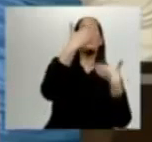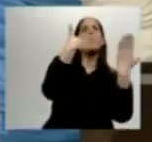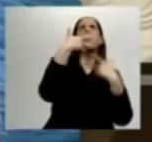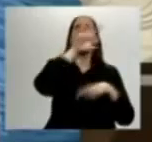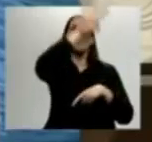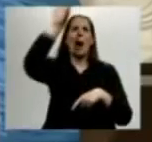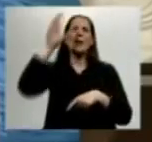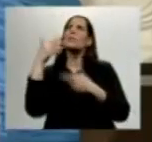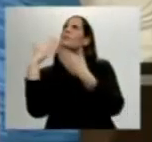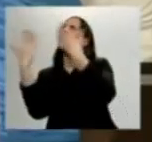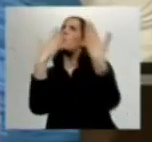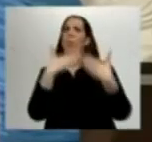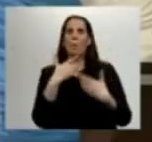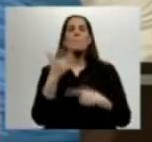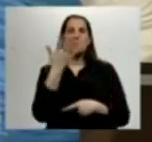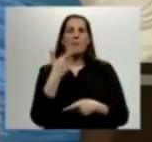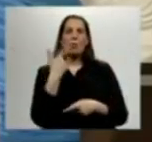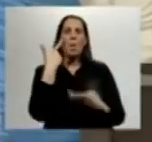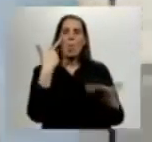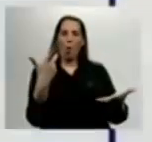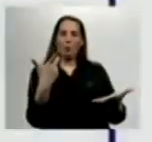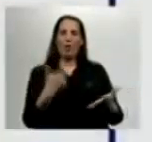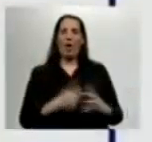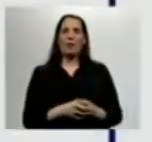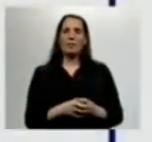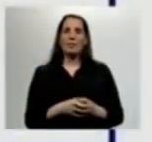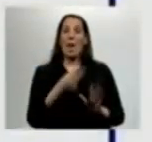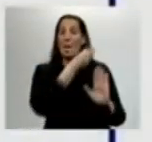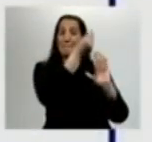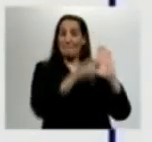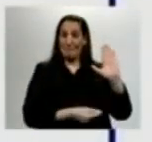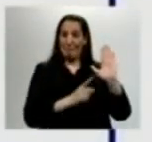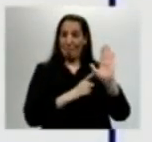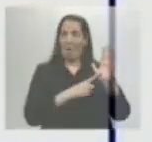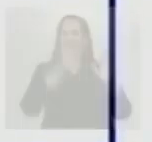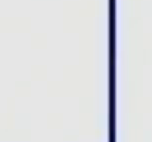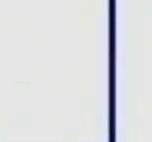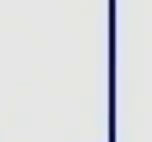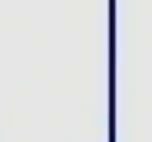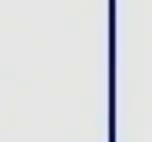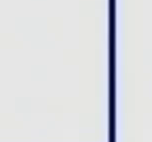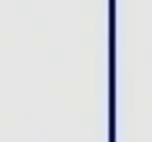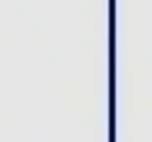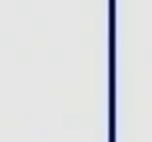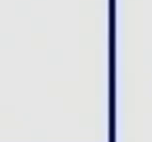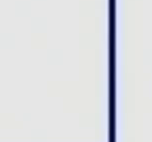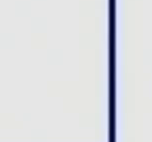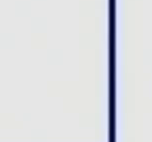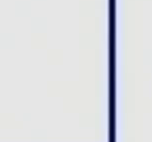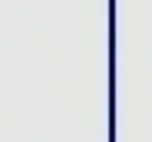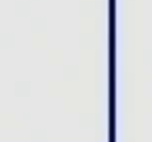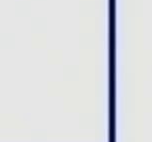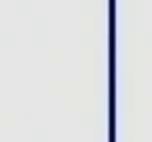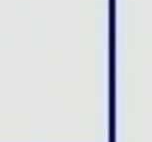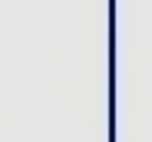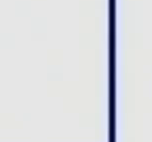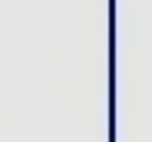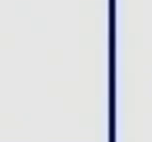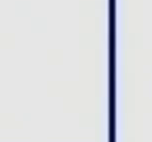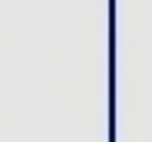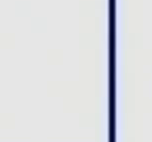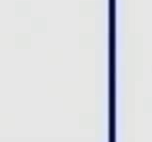pudieran, ahí está el mapa, porque se decidió hacer las reuniones dividiendo, obviamente, el país en regiones. Era